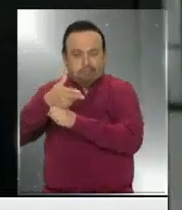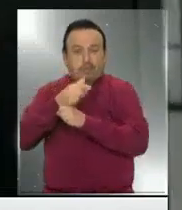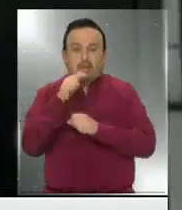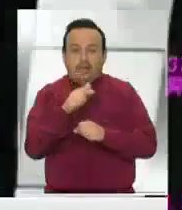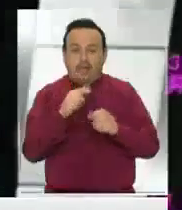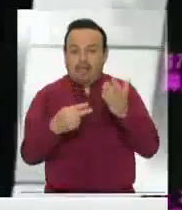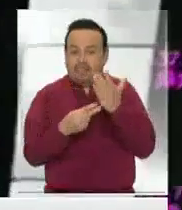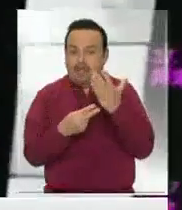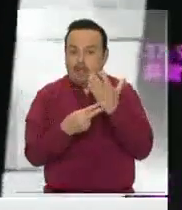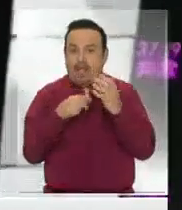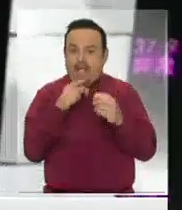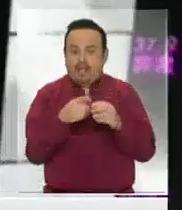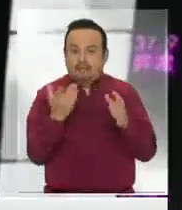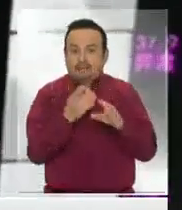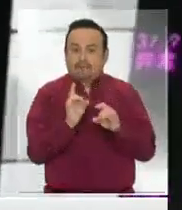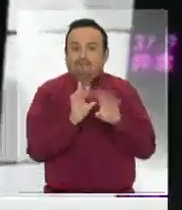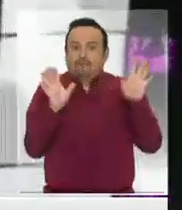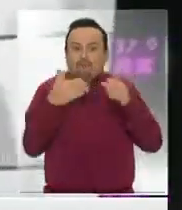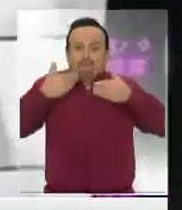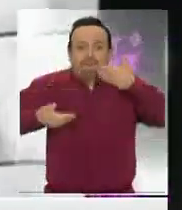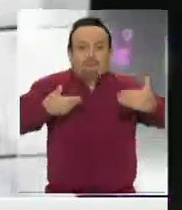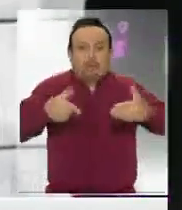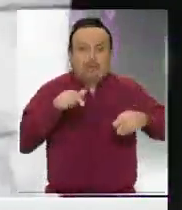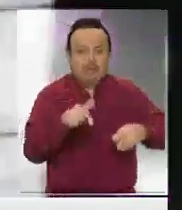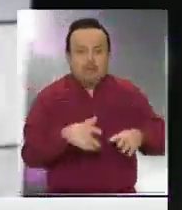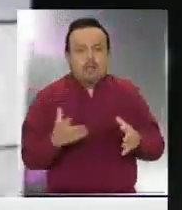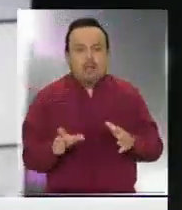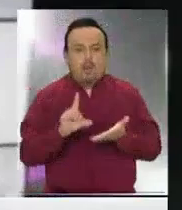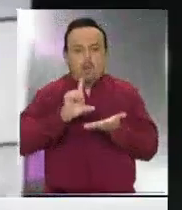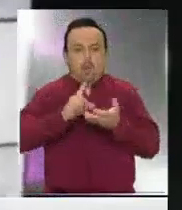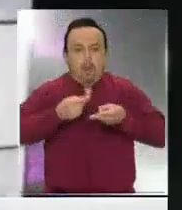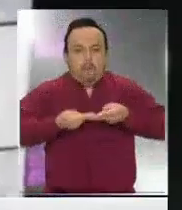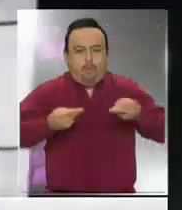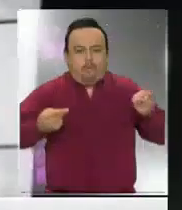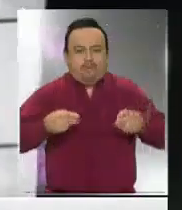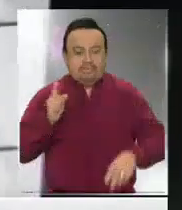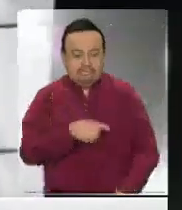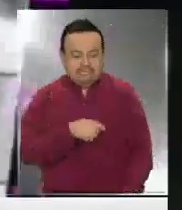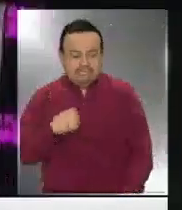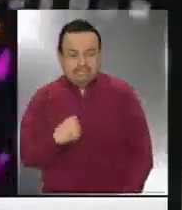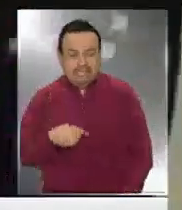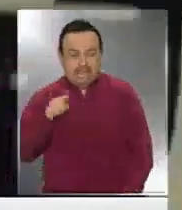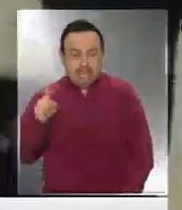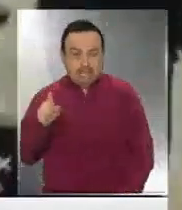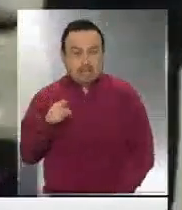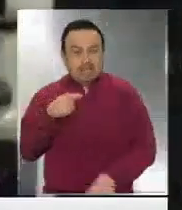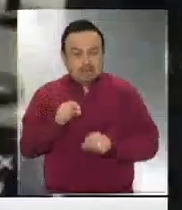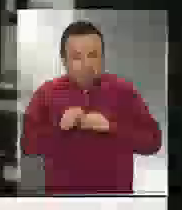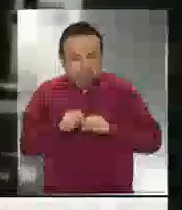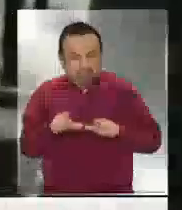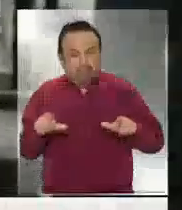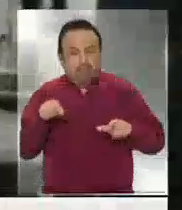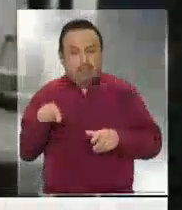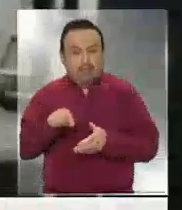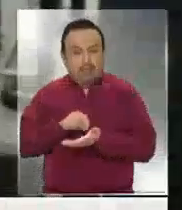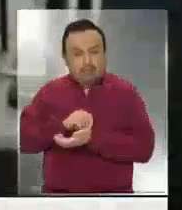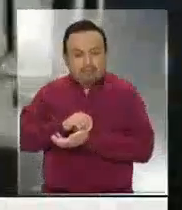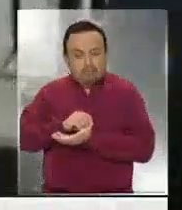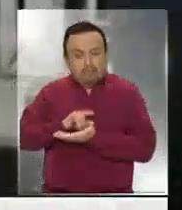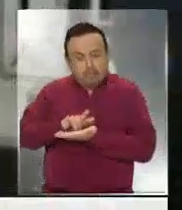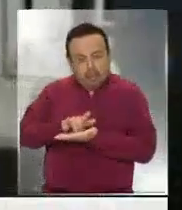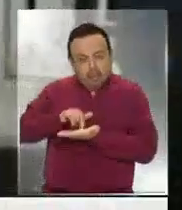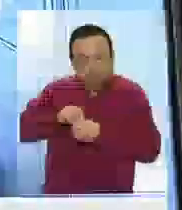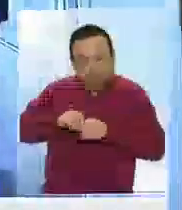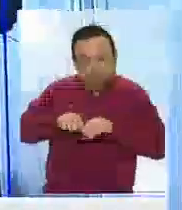Medidas tecnológicas para prevenir posibles contagios de COVID-19 en lugares públicos en China, mismo país de origen del virus, que hoy en día aplica este